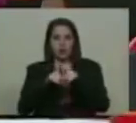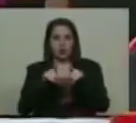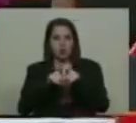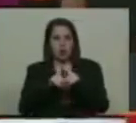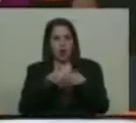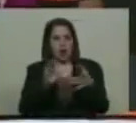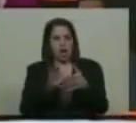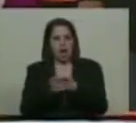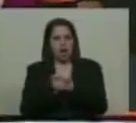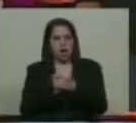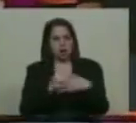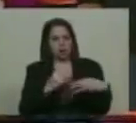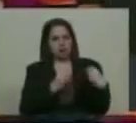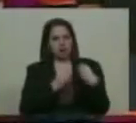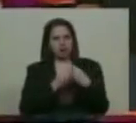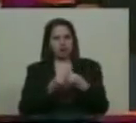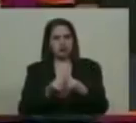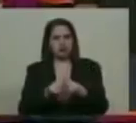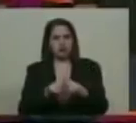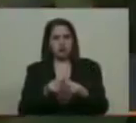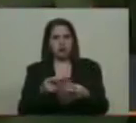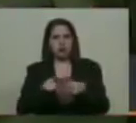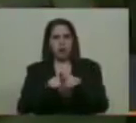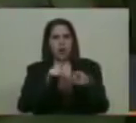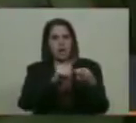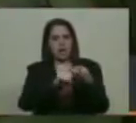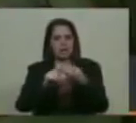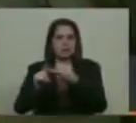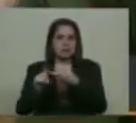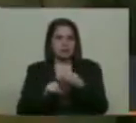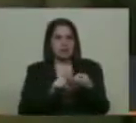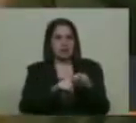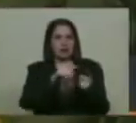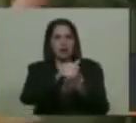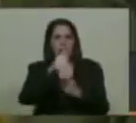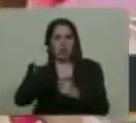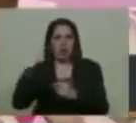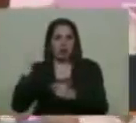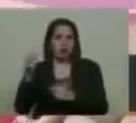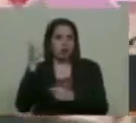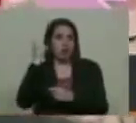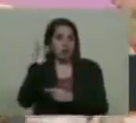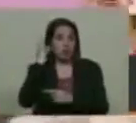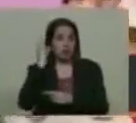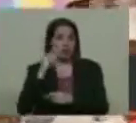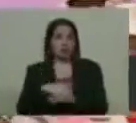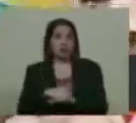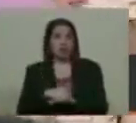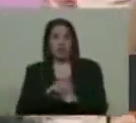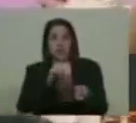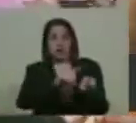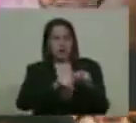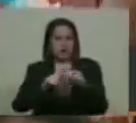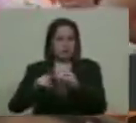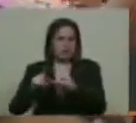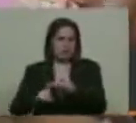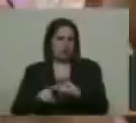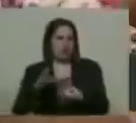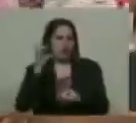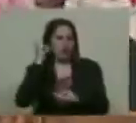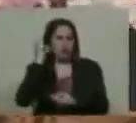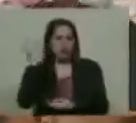compañero que estoy casado con cada uno de ustedes. Estoy casado con la mujer